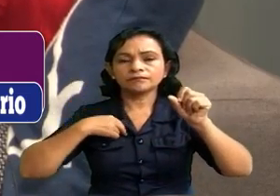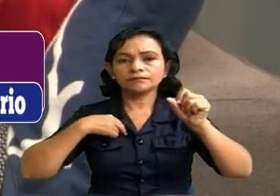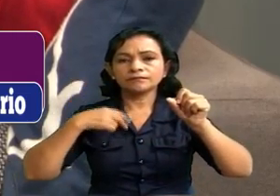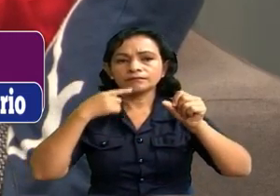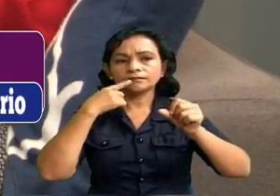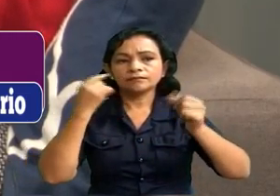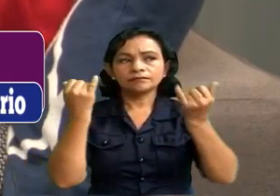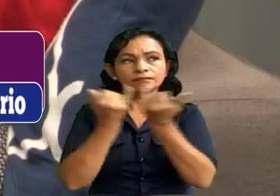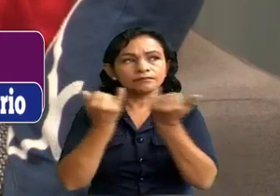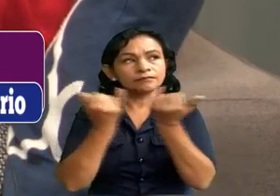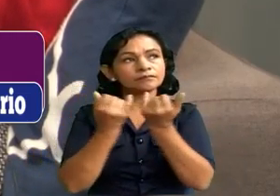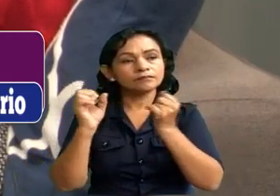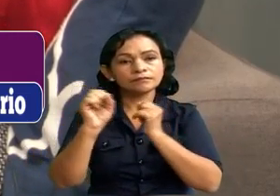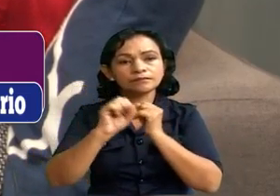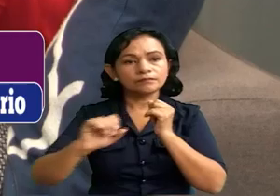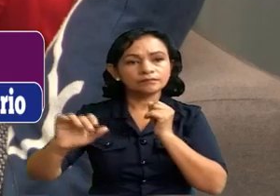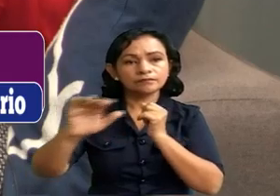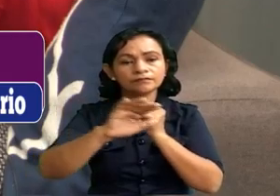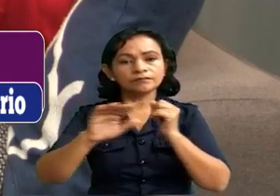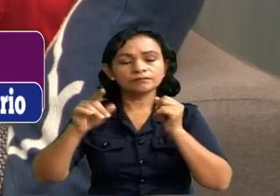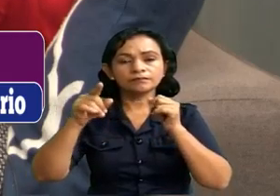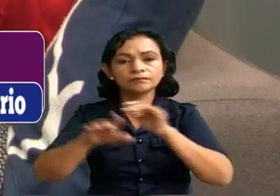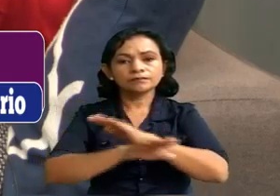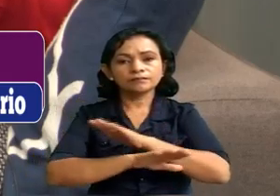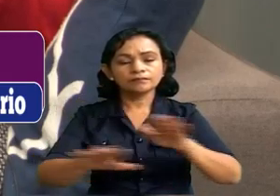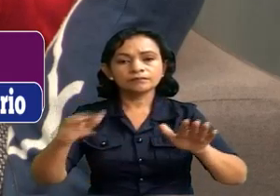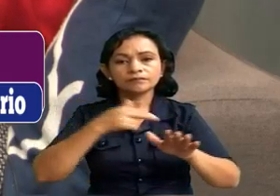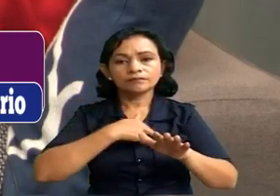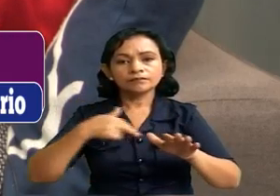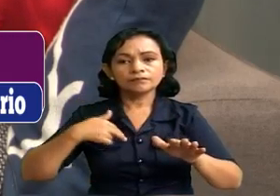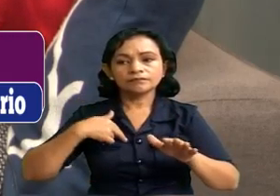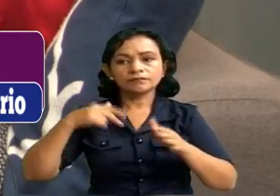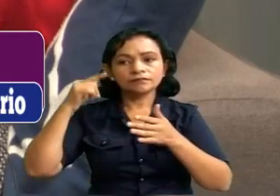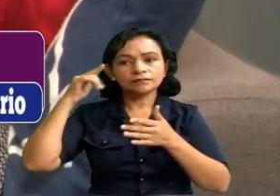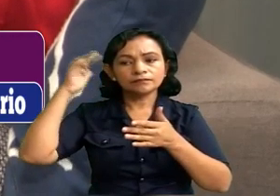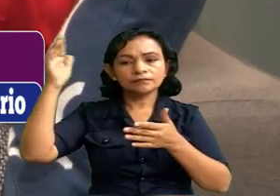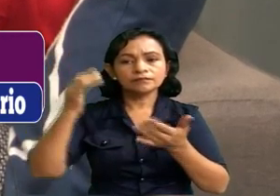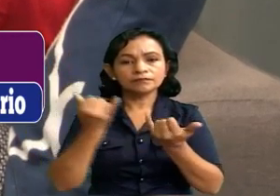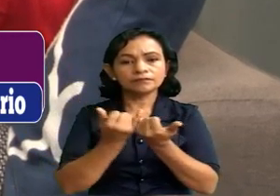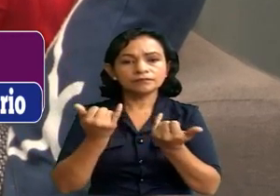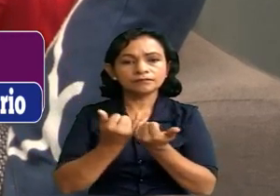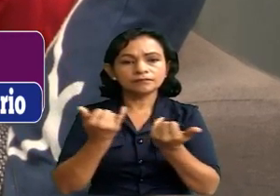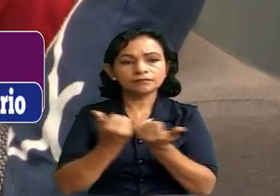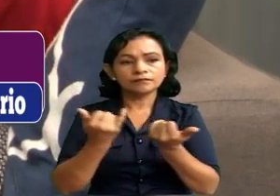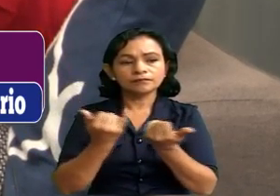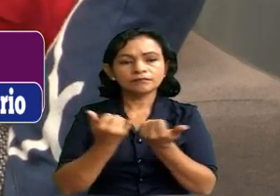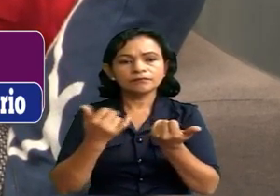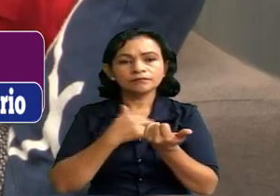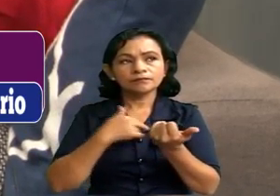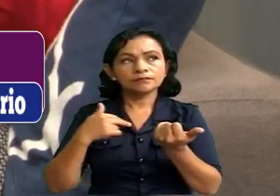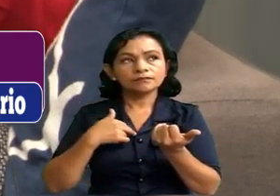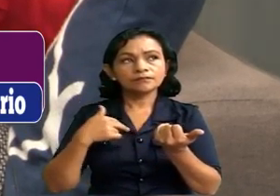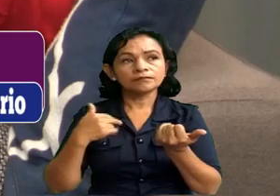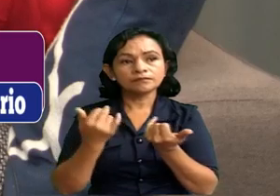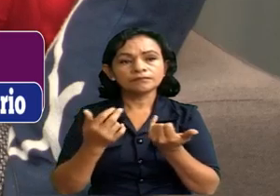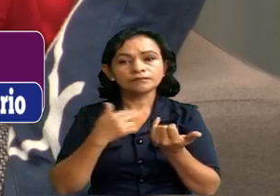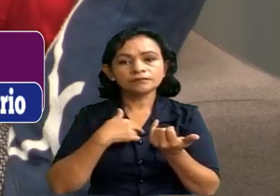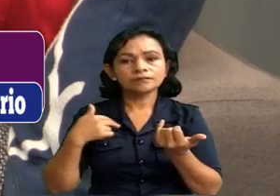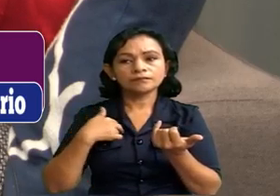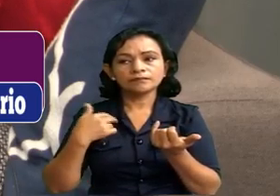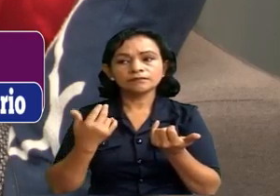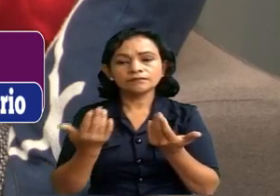la igualdad social, por terminar de consolidar ese sueño de Chávez, que fue el sueño de Bolívar, el sueño de